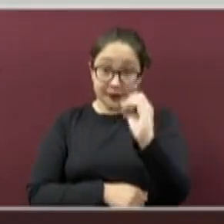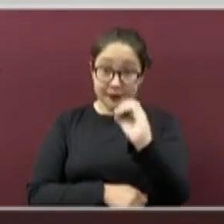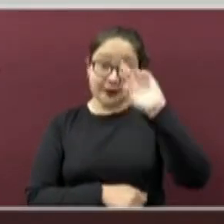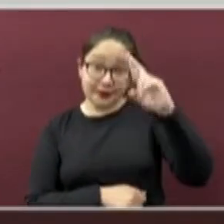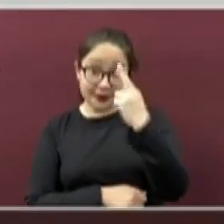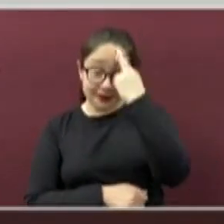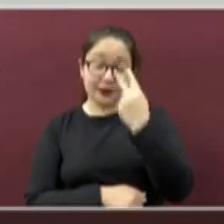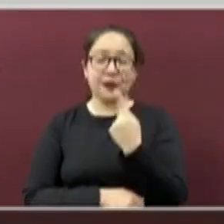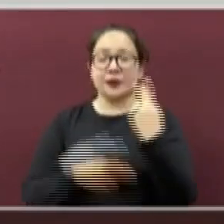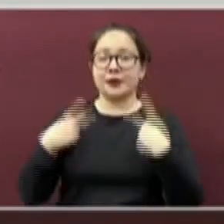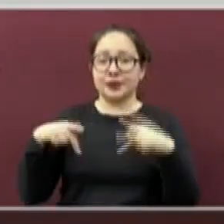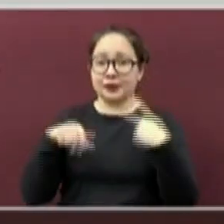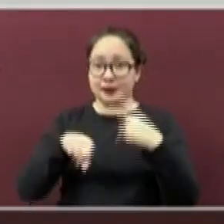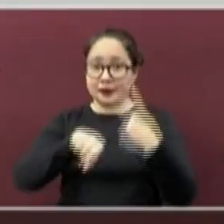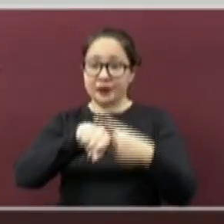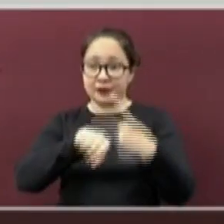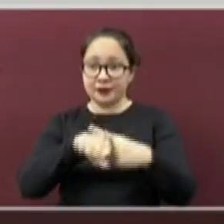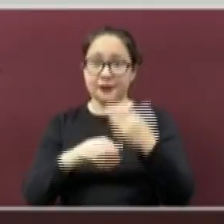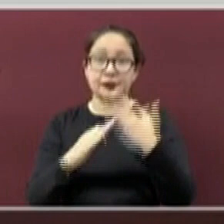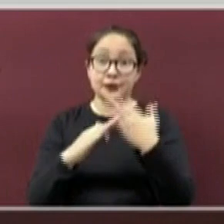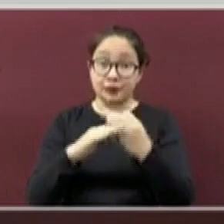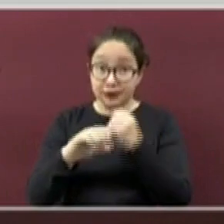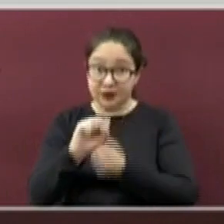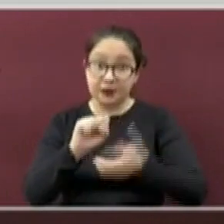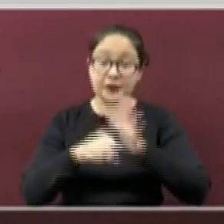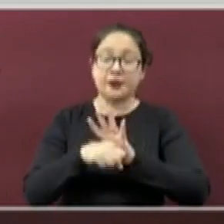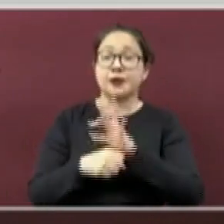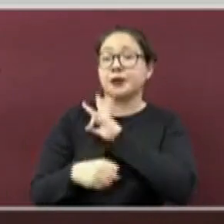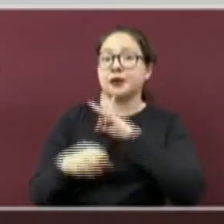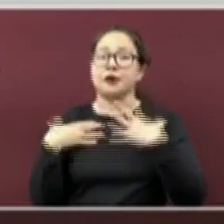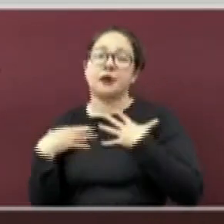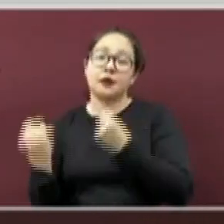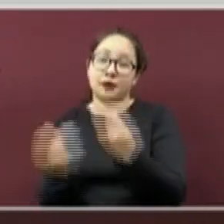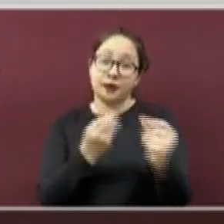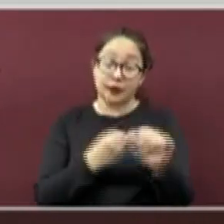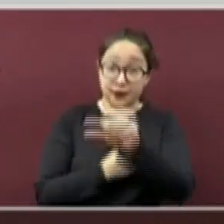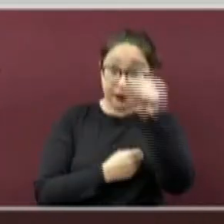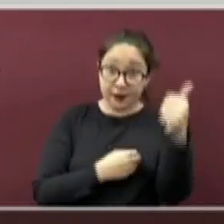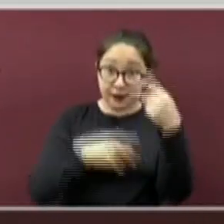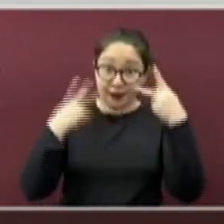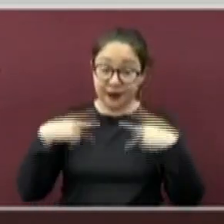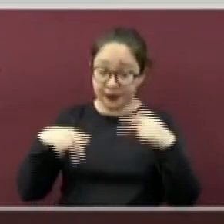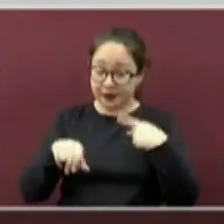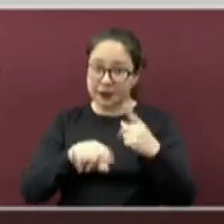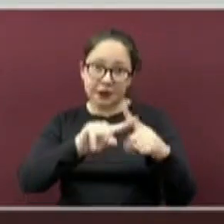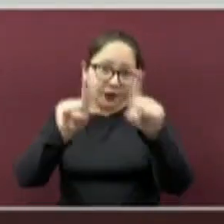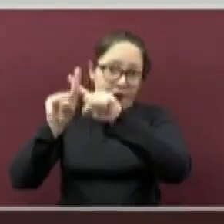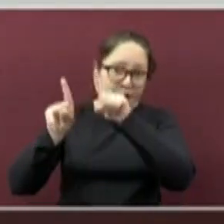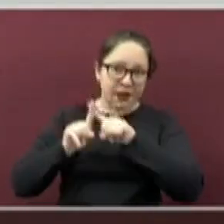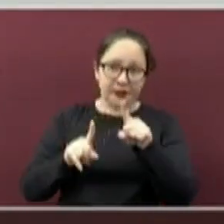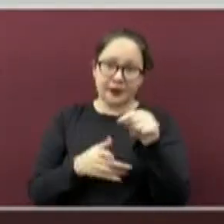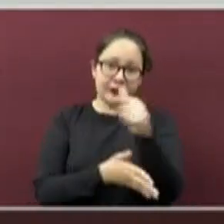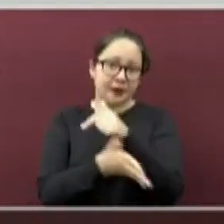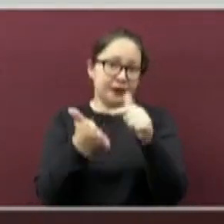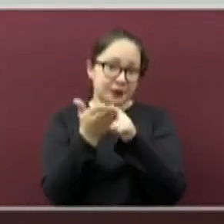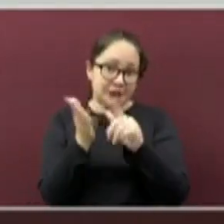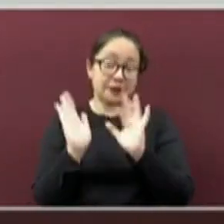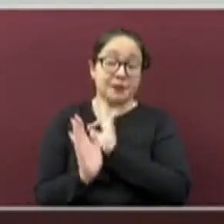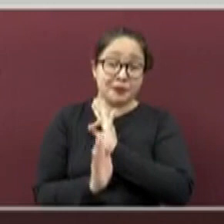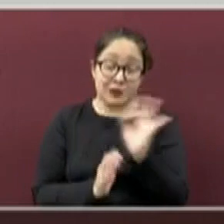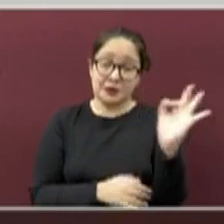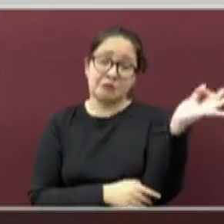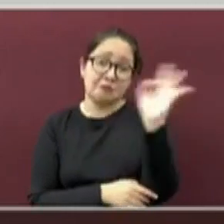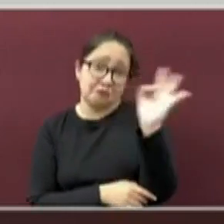infección activa por el SARS-CoV-2 puede contagiar a dos o más personas en cualquier lugar en donde se encuentre. En